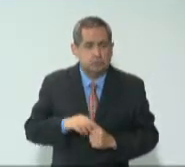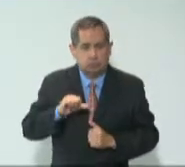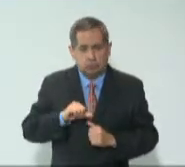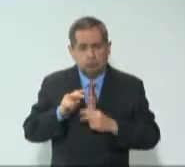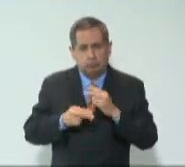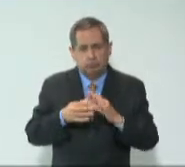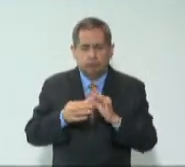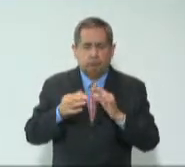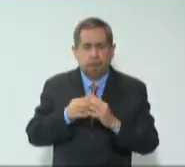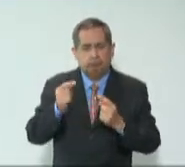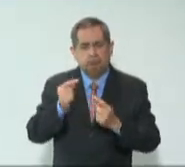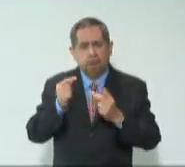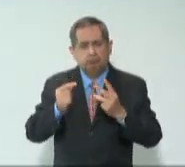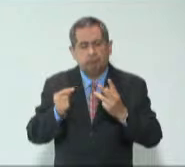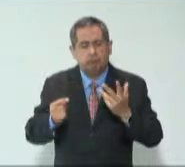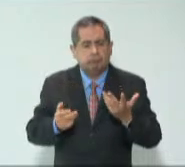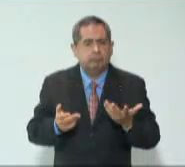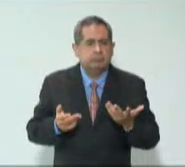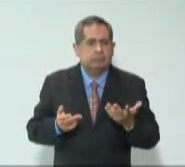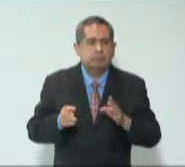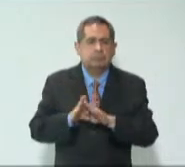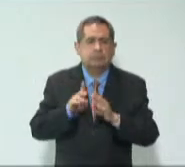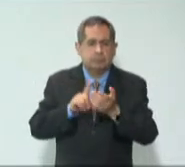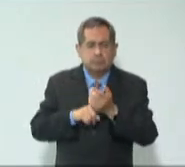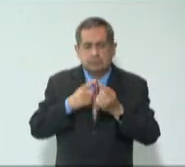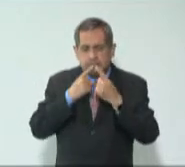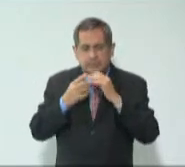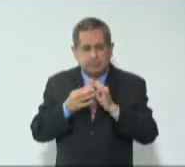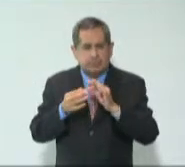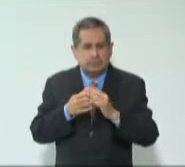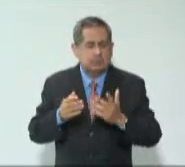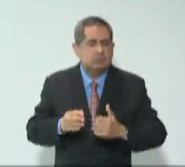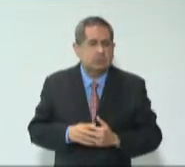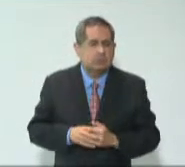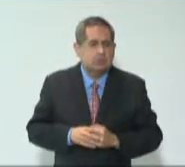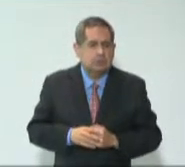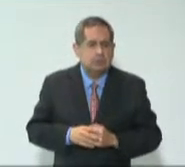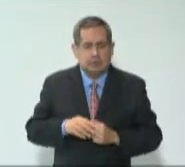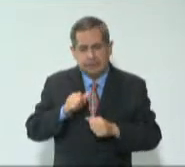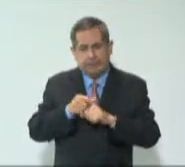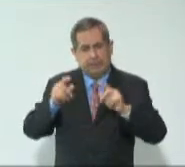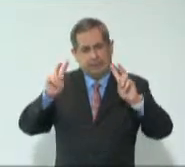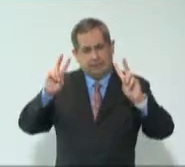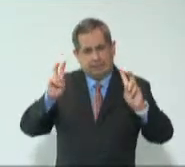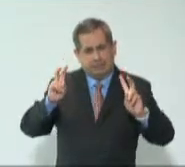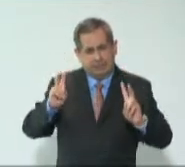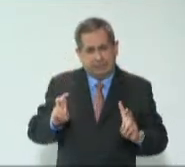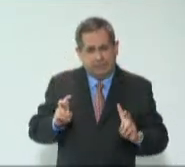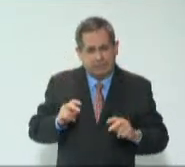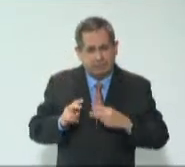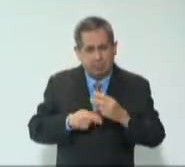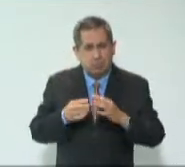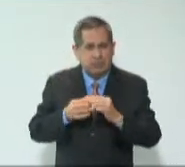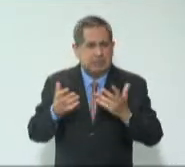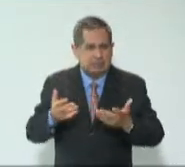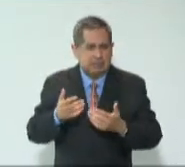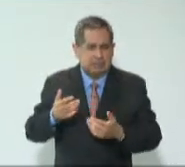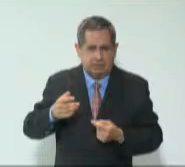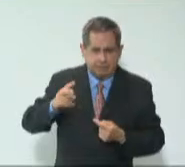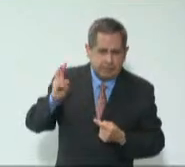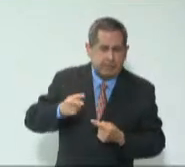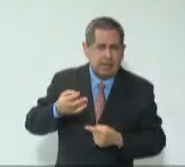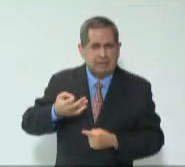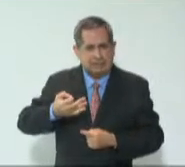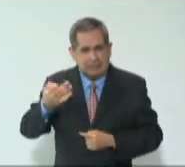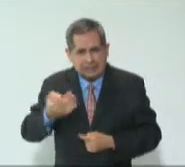palabras el que que eh resumo todos los temas que vamos a estar viendo como la veracidad la